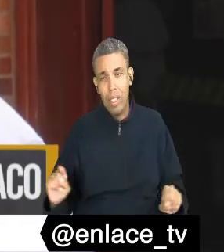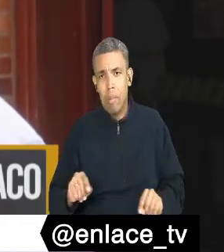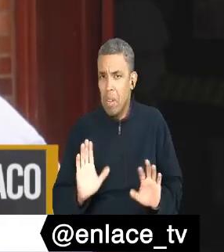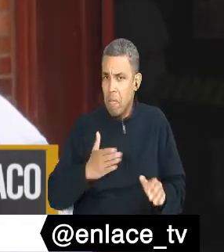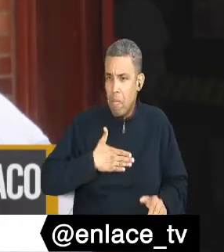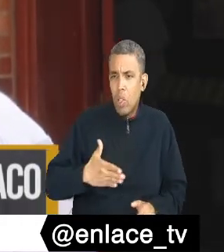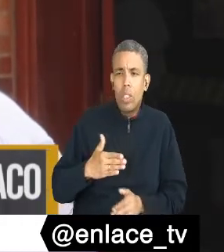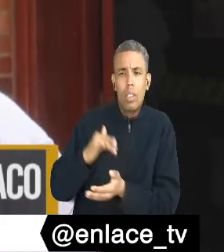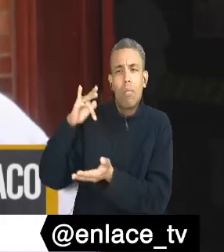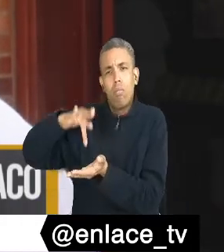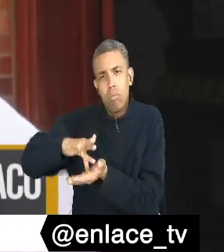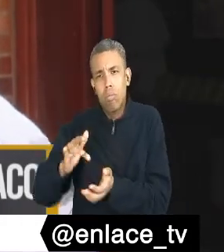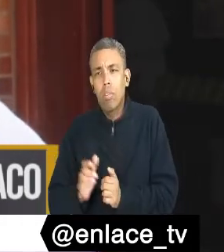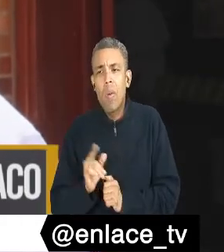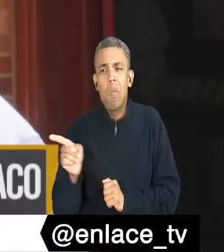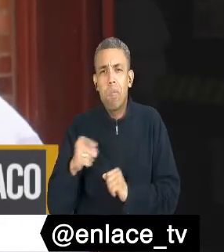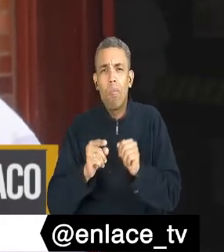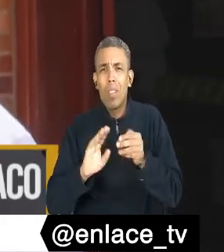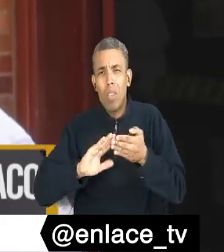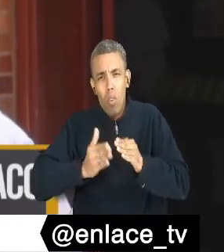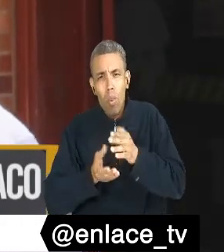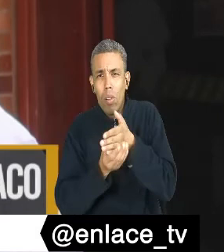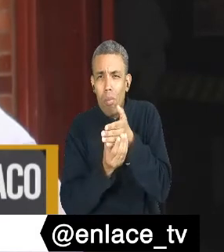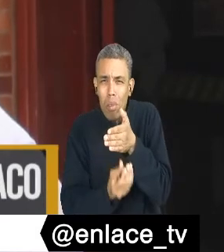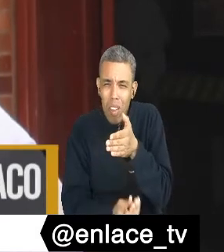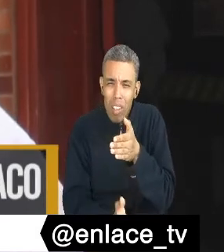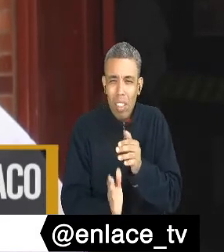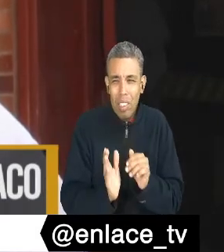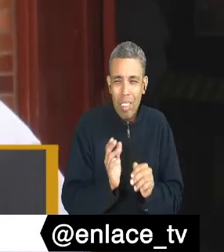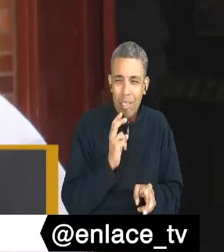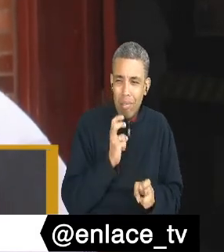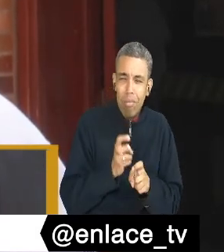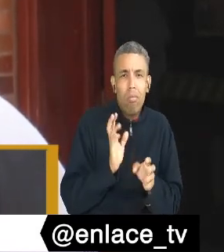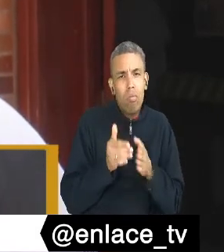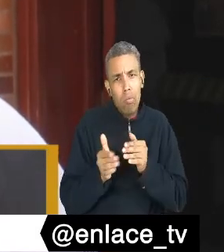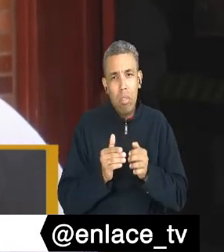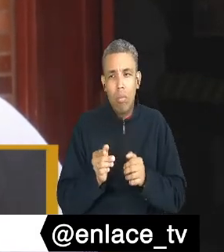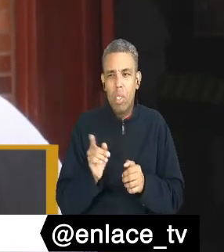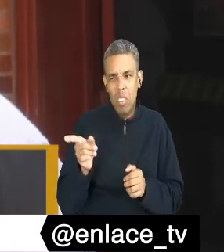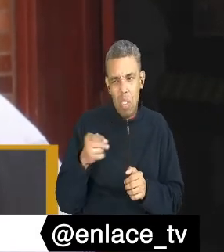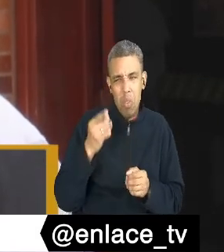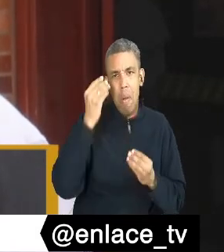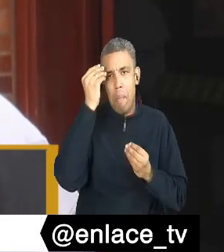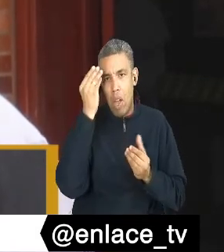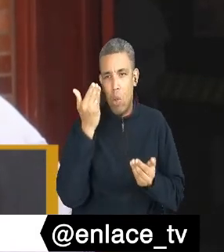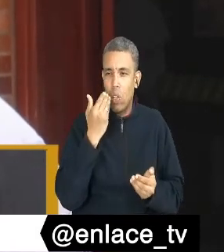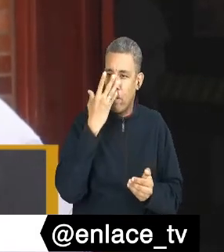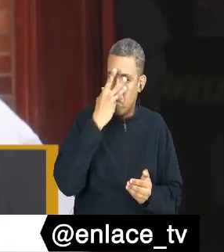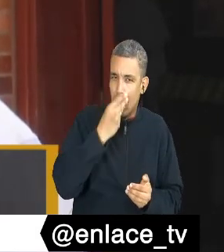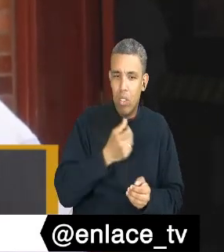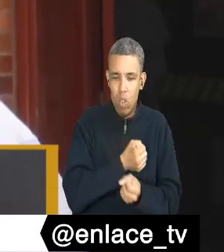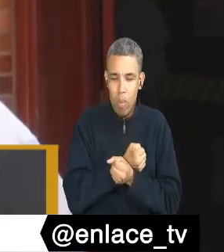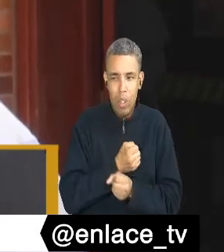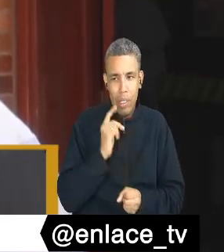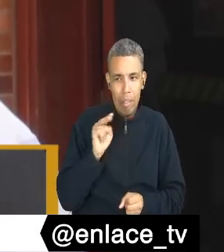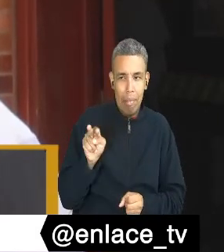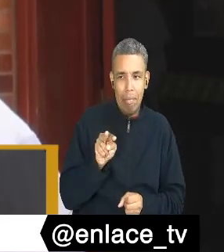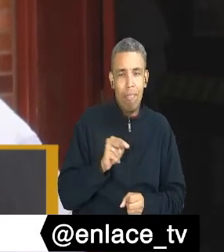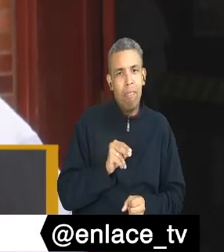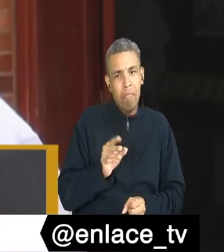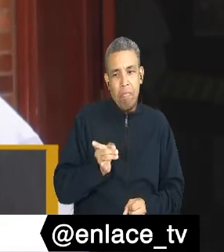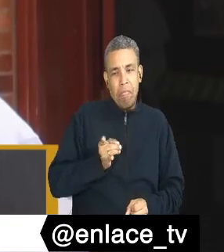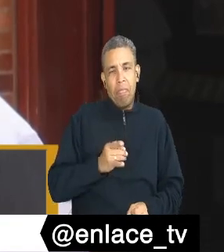hay gente seguramente también maravillosa, con unos desafíos grandísimos, pero como te digo, es la gracia de Dios la que va a obrar en